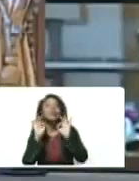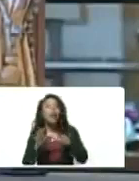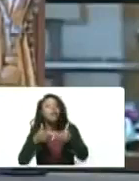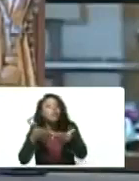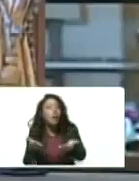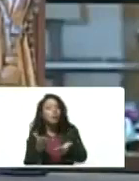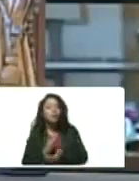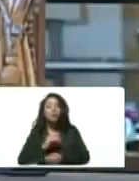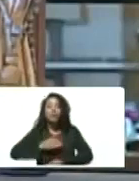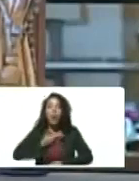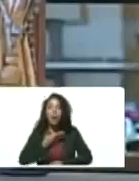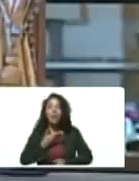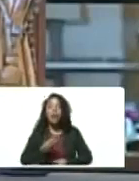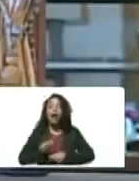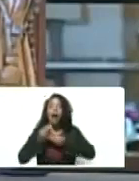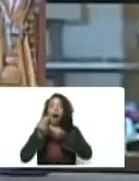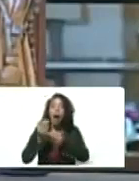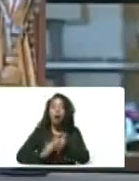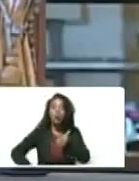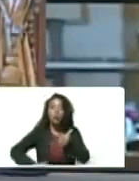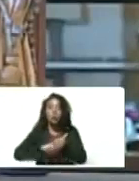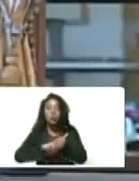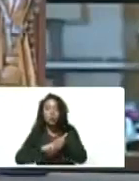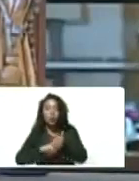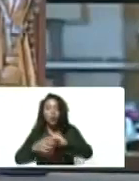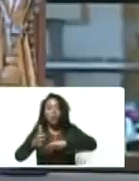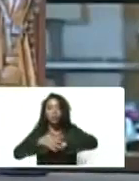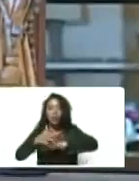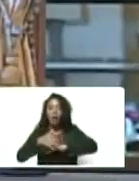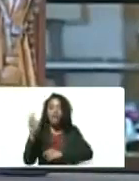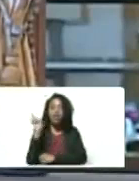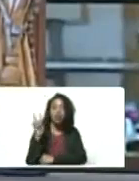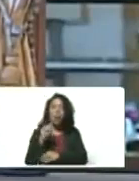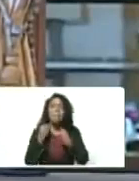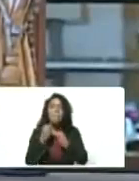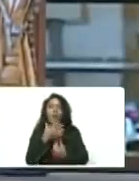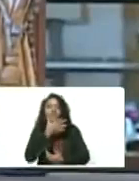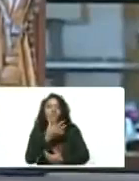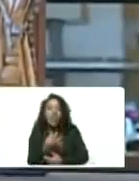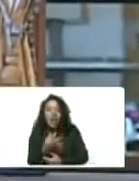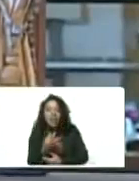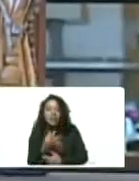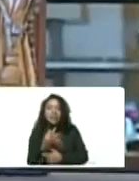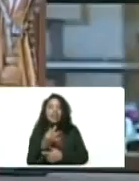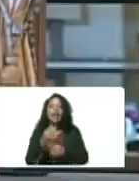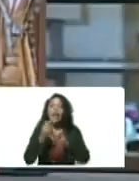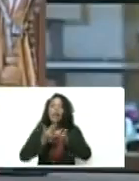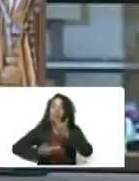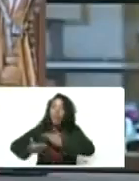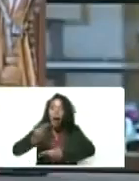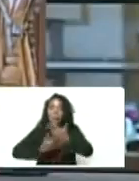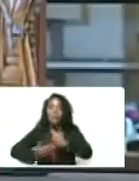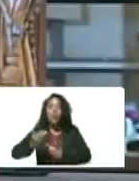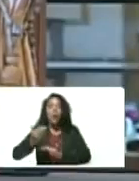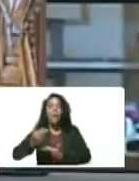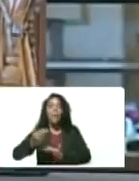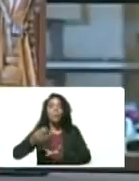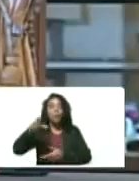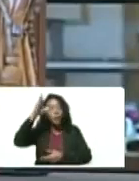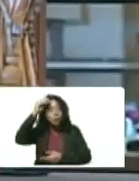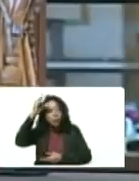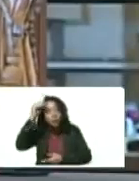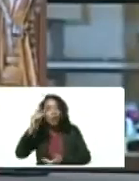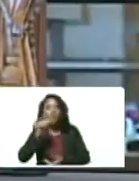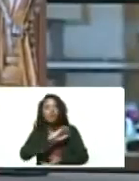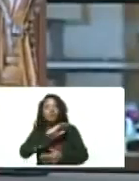y podrán proporcionar la asistencia técnica venezuela para facilitar la transferencia de conocimientos para que podamos profundizar y